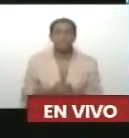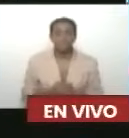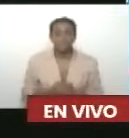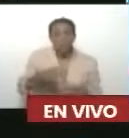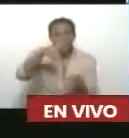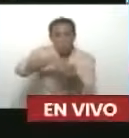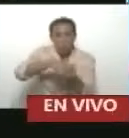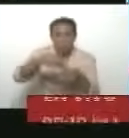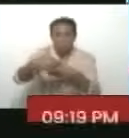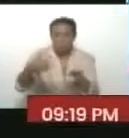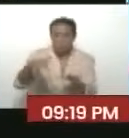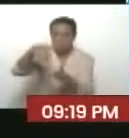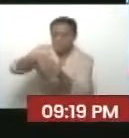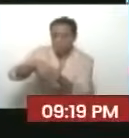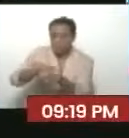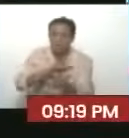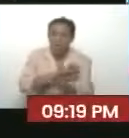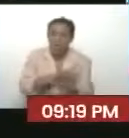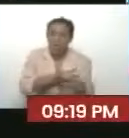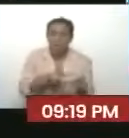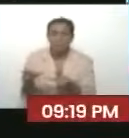Voté.